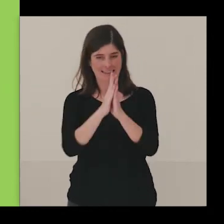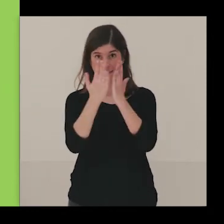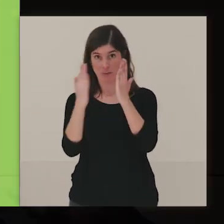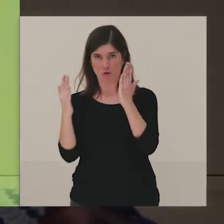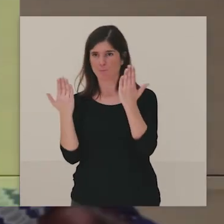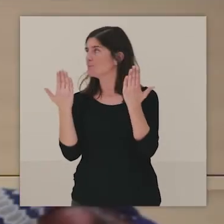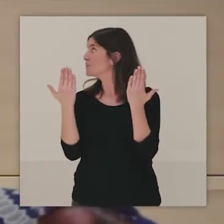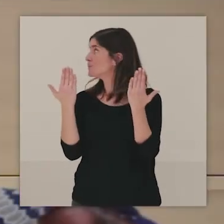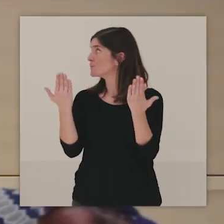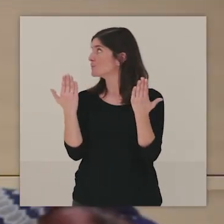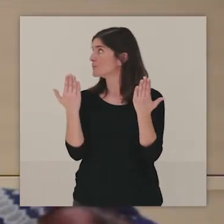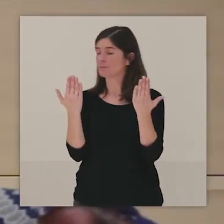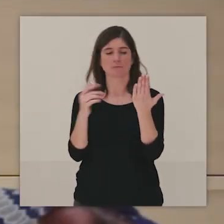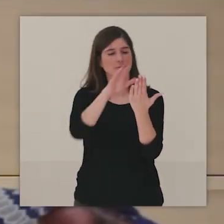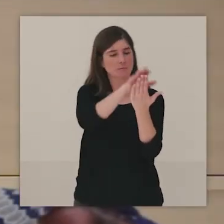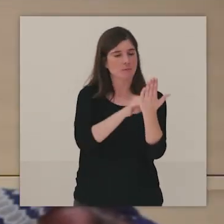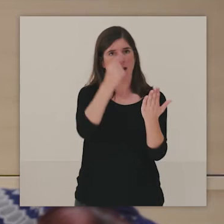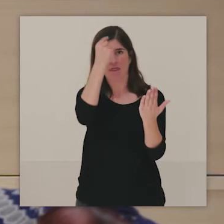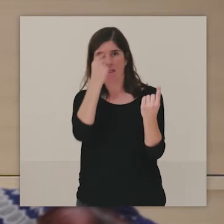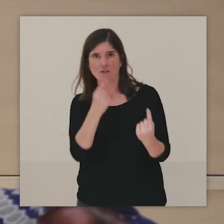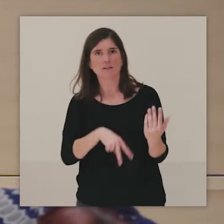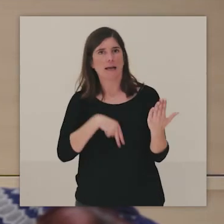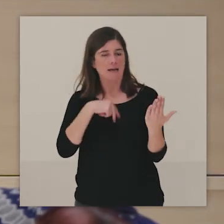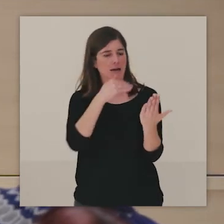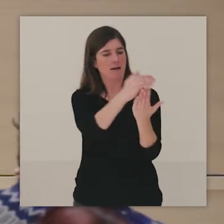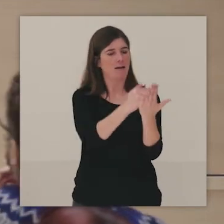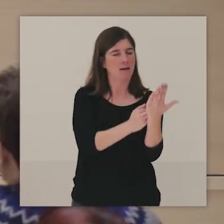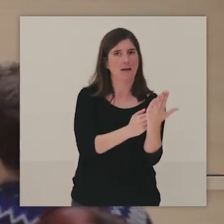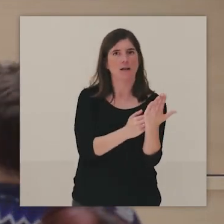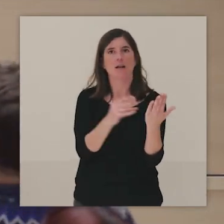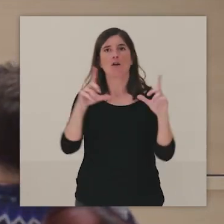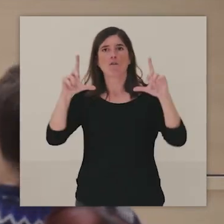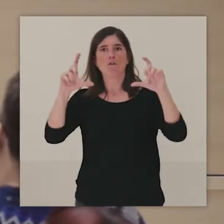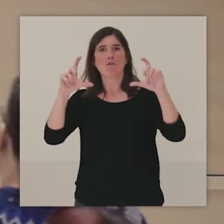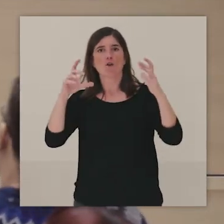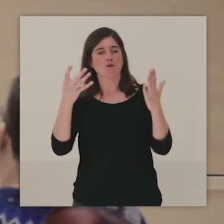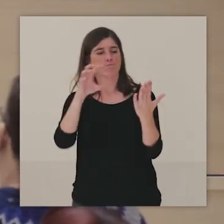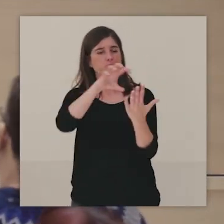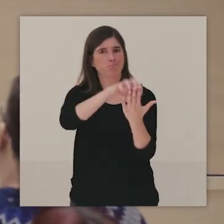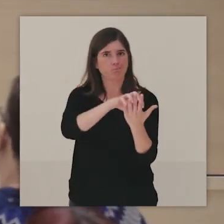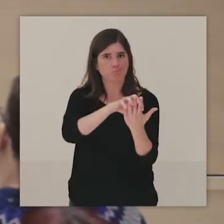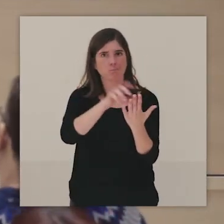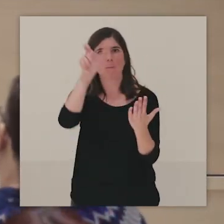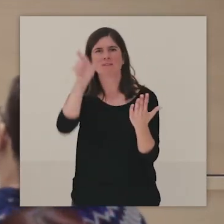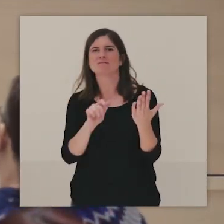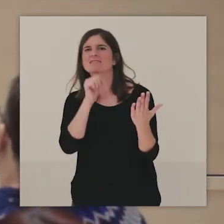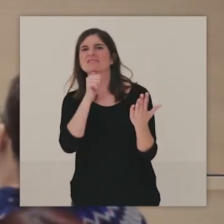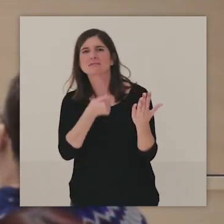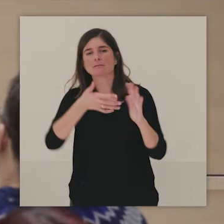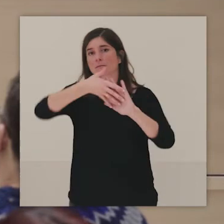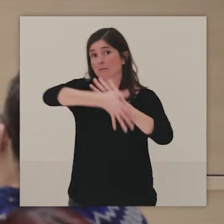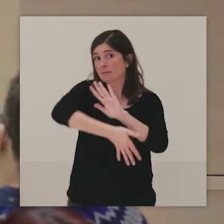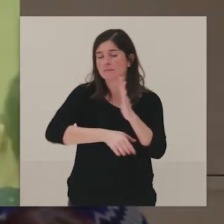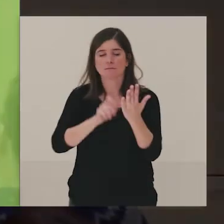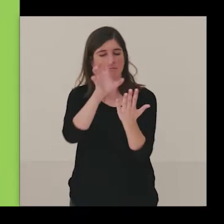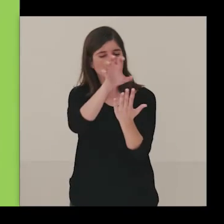caras, como ven, en un lado los datos generales, la foto de portada, explicando un poco la figura de Lope de Vega, y